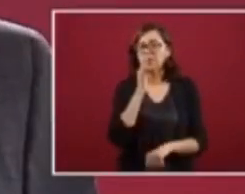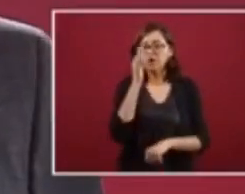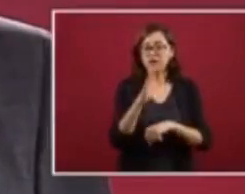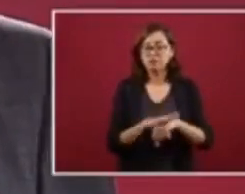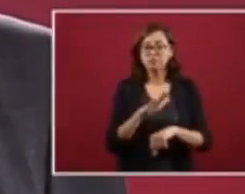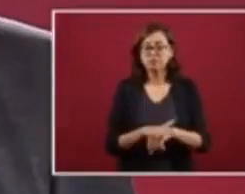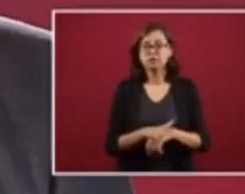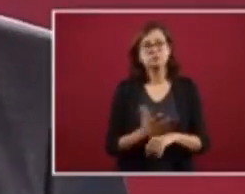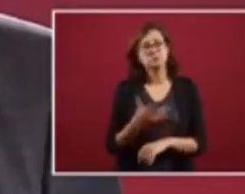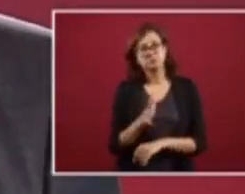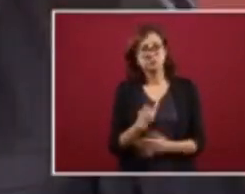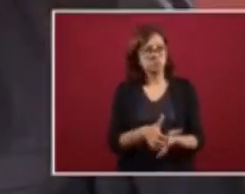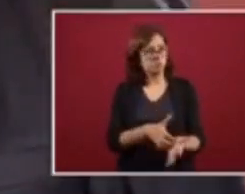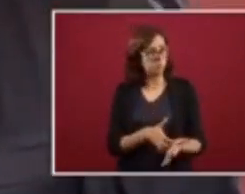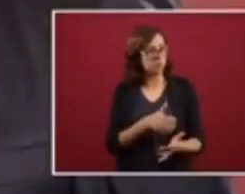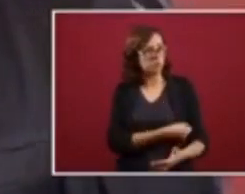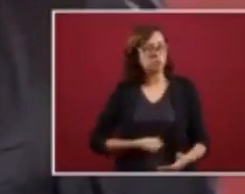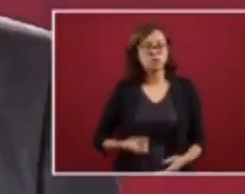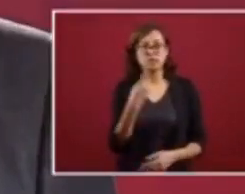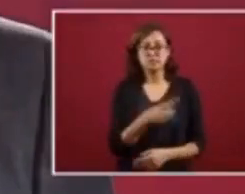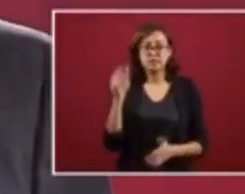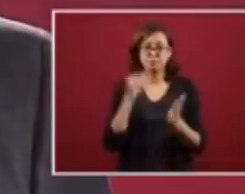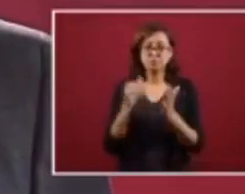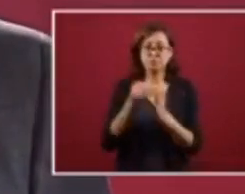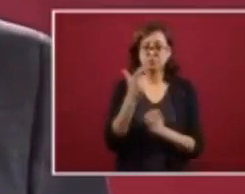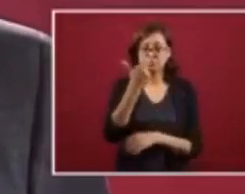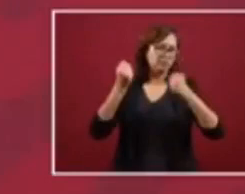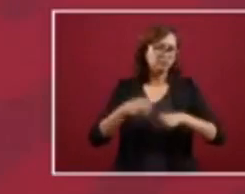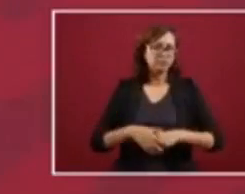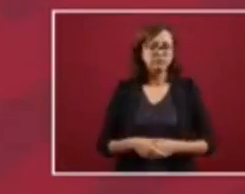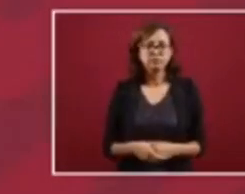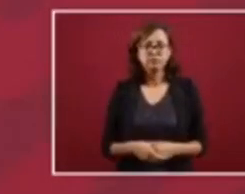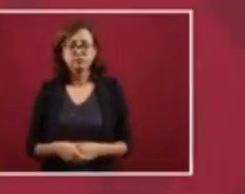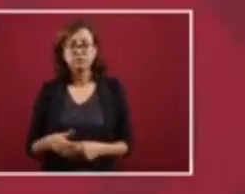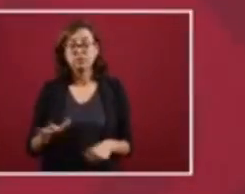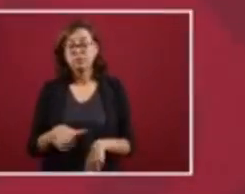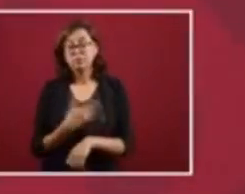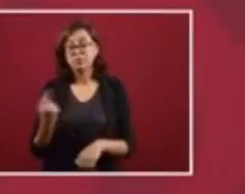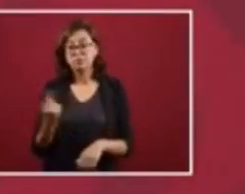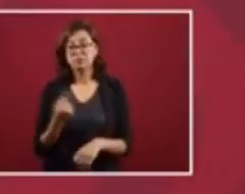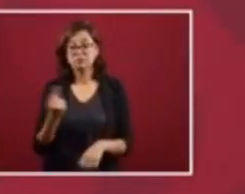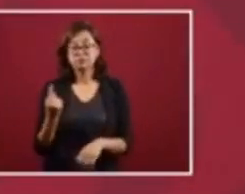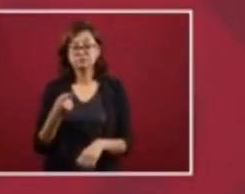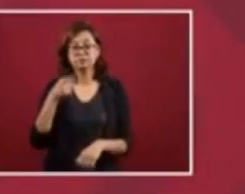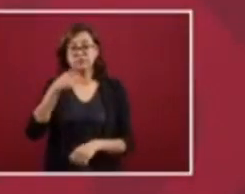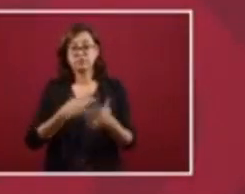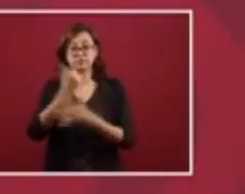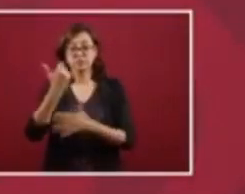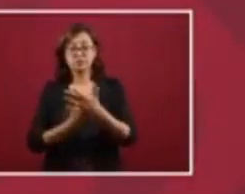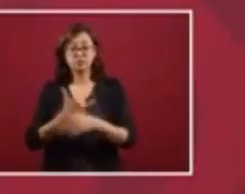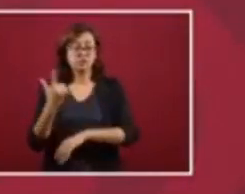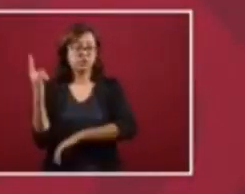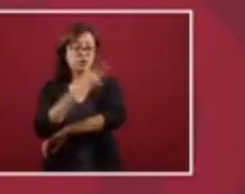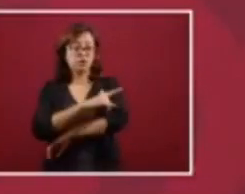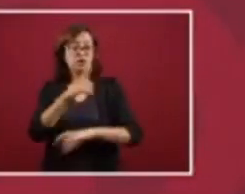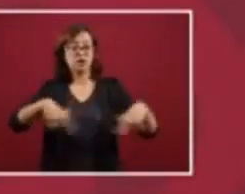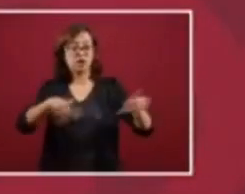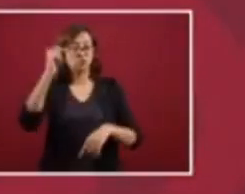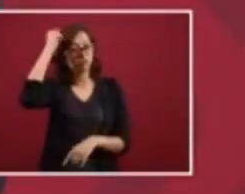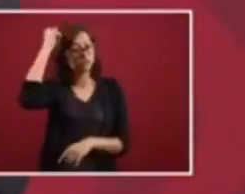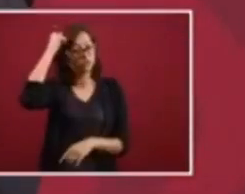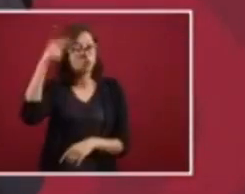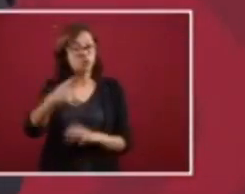nos vamos a ahorrar más de 100,000 millones de pesos, porque ese proyecto de construir el aeropuerto en el lago de